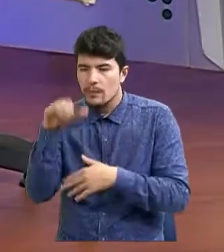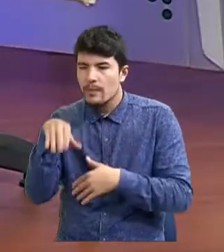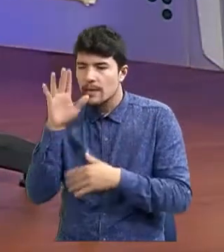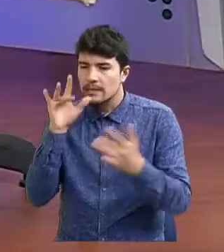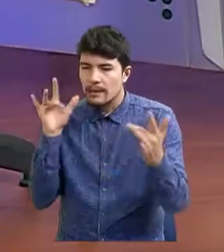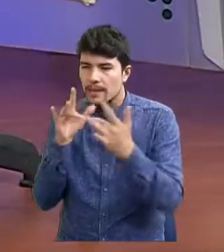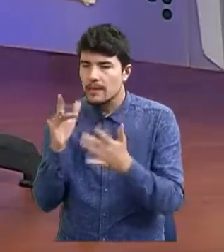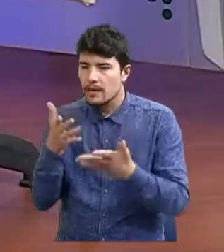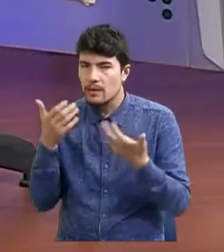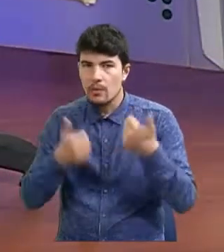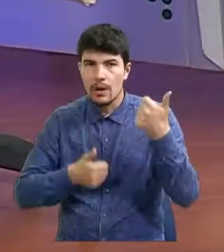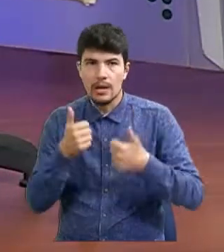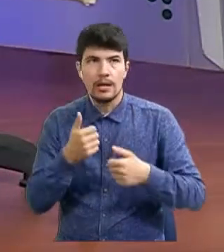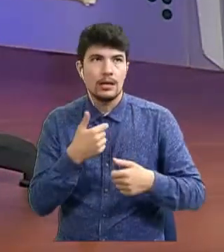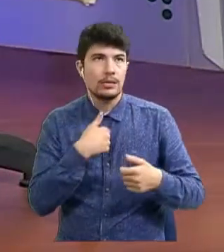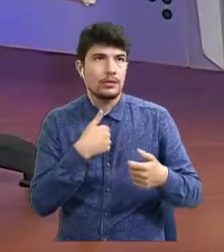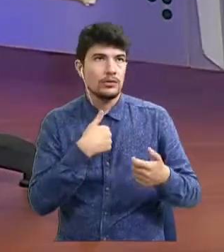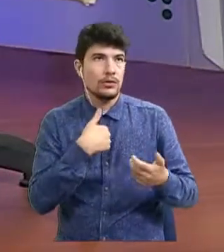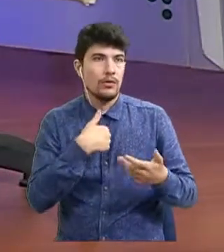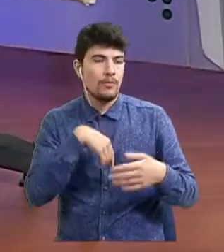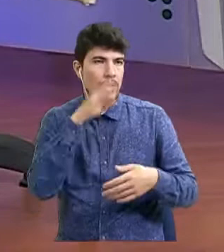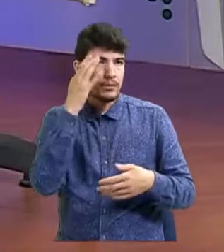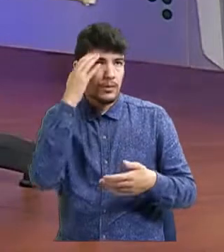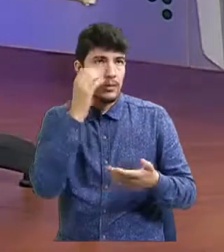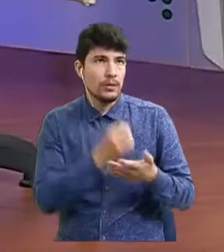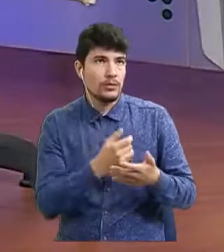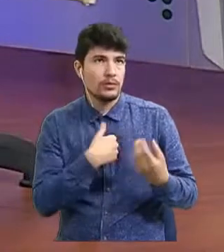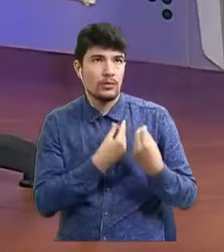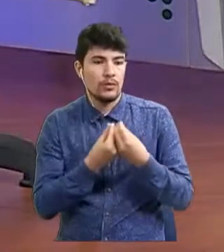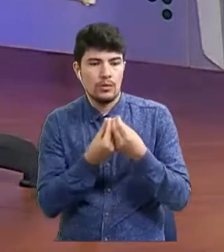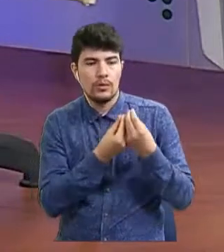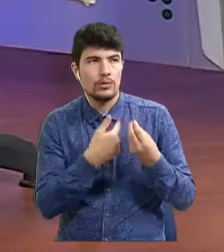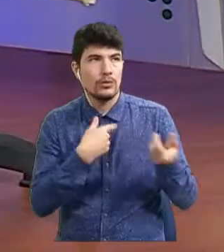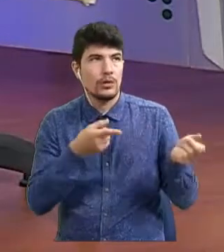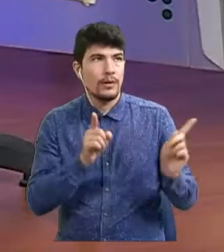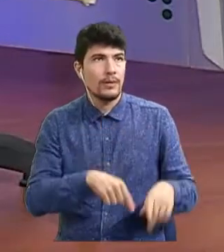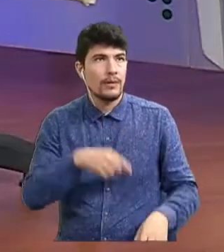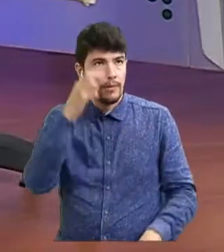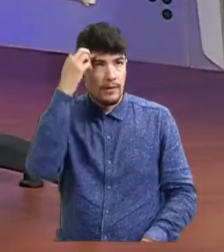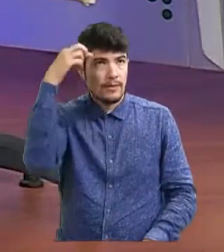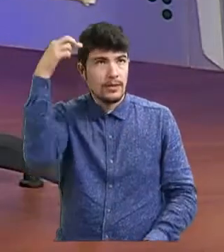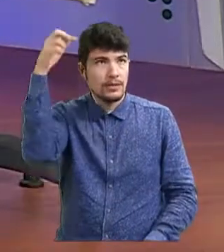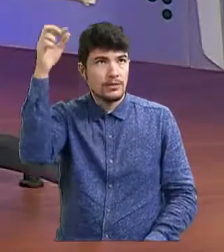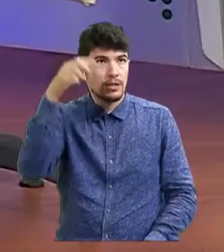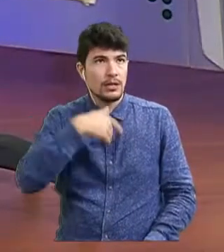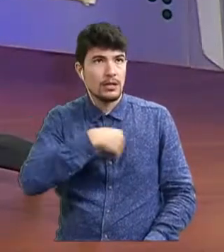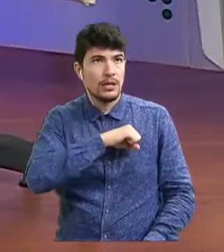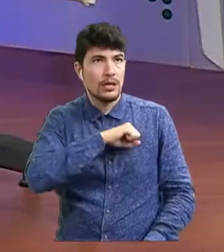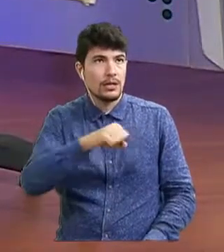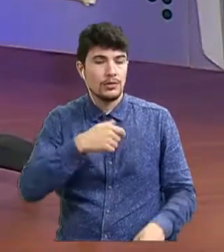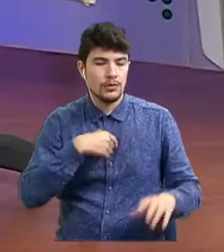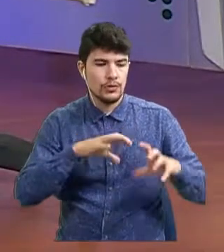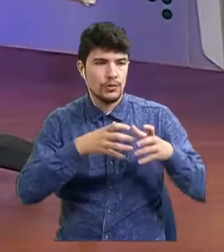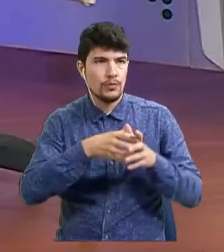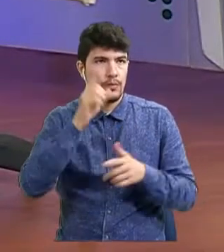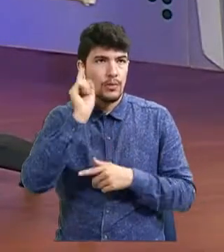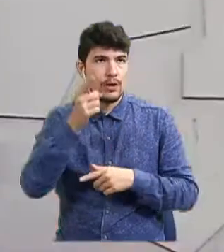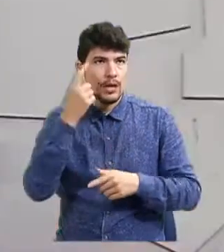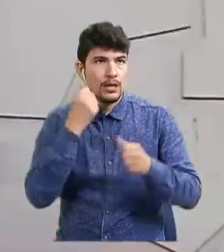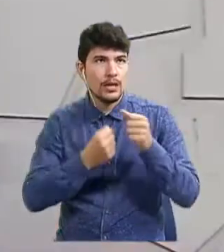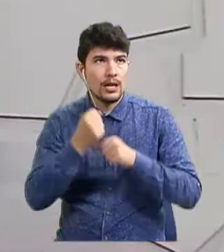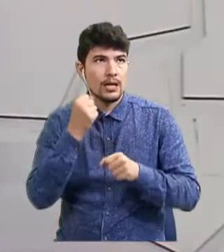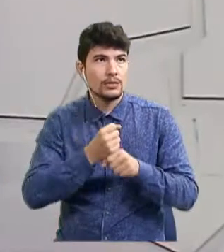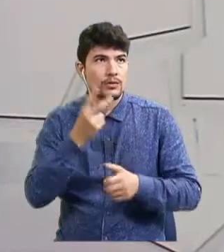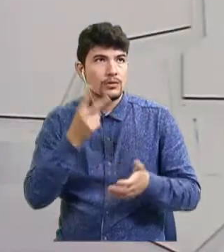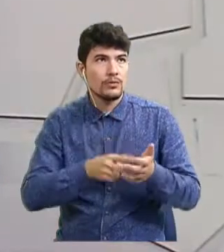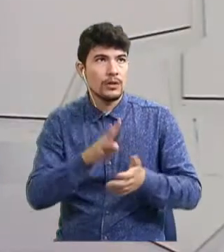mira, permítame puntualizar de mi posición, más allá como concejal, también como profesional del derecho, y mi posición como partido. Nosotros en el año 2009